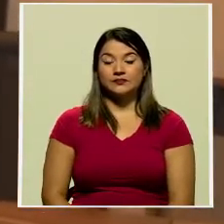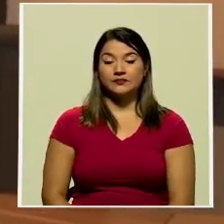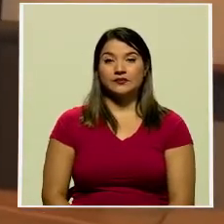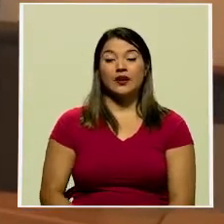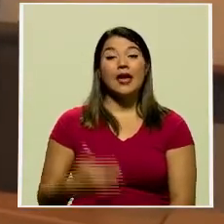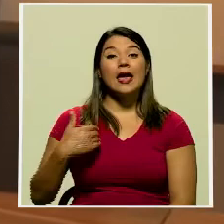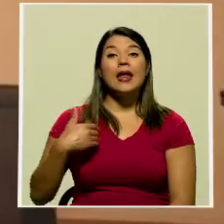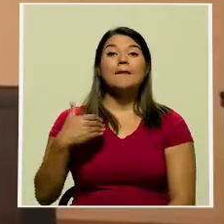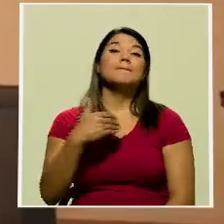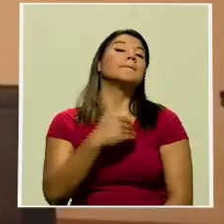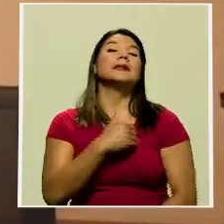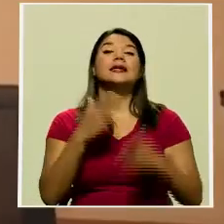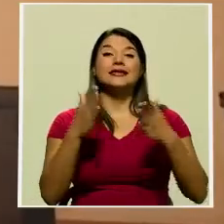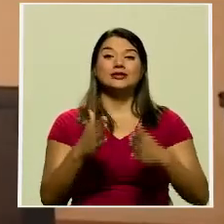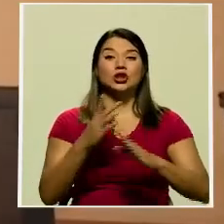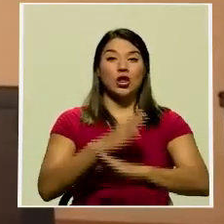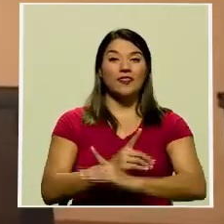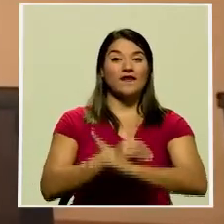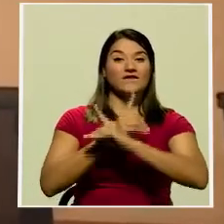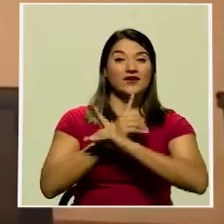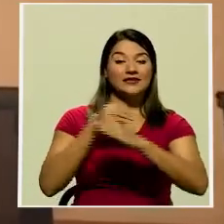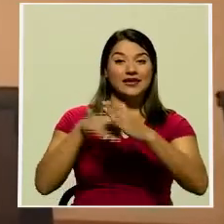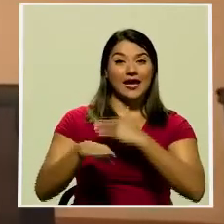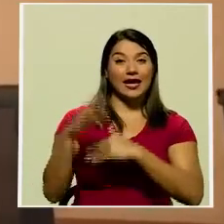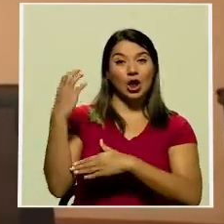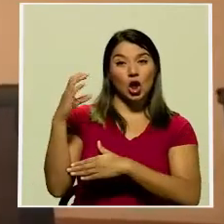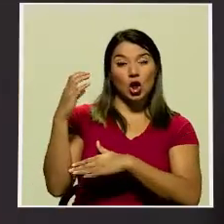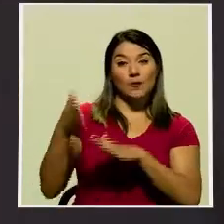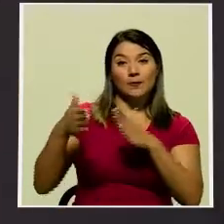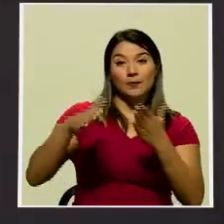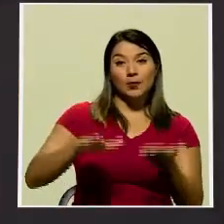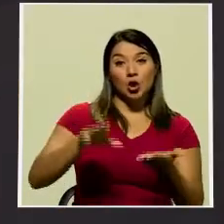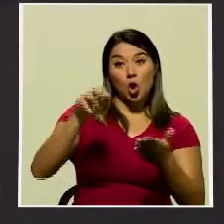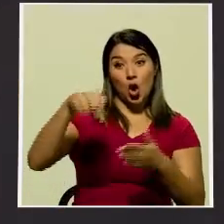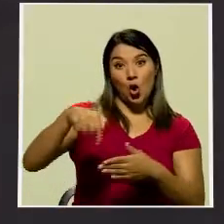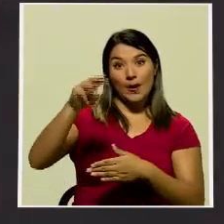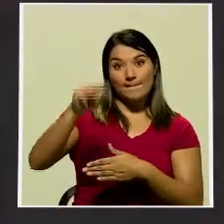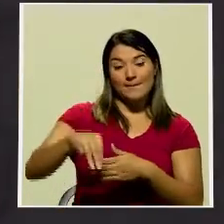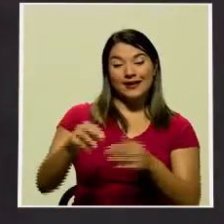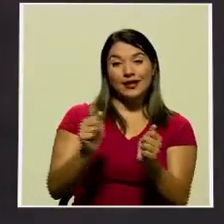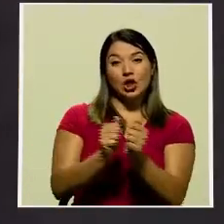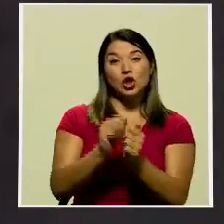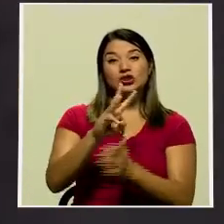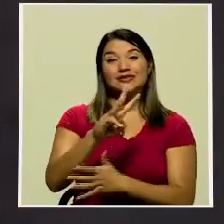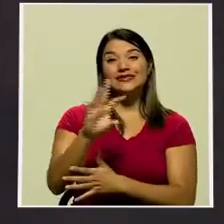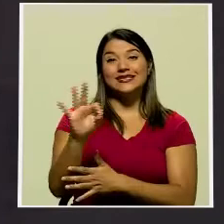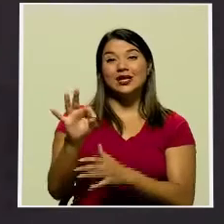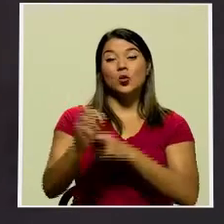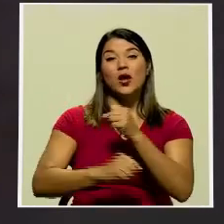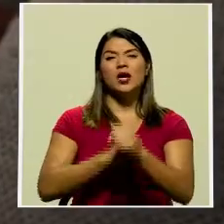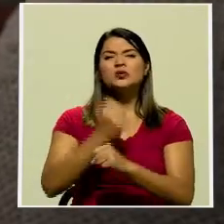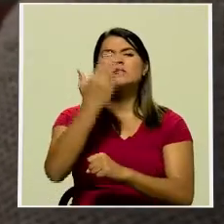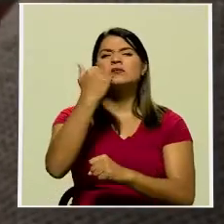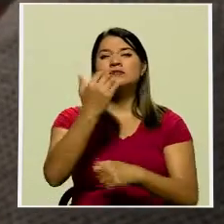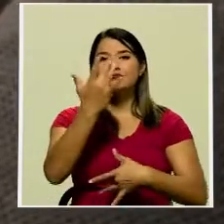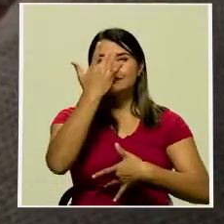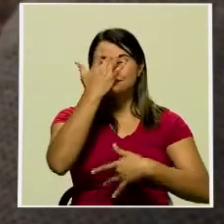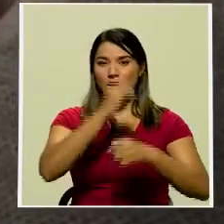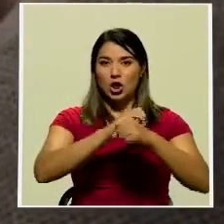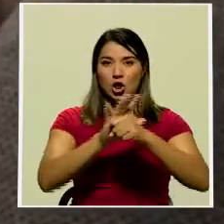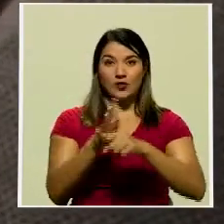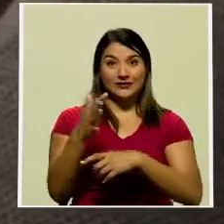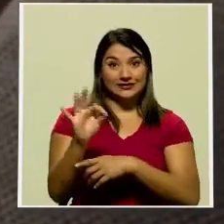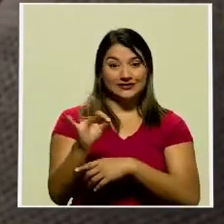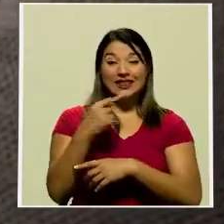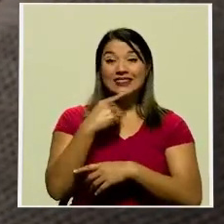El ministro de Defensa de Colombia murió el martes a los 69 años tras contagiarse con el nuevo coronavirus. Según el